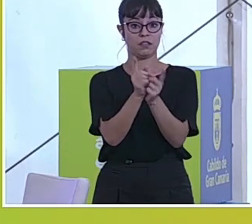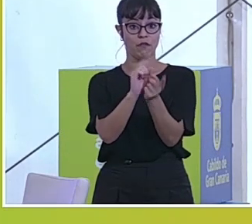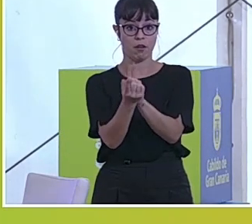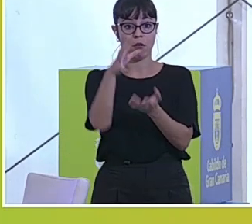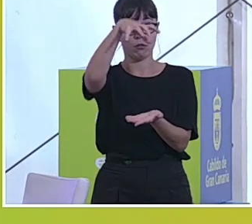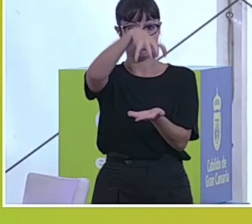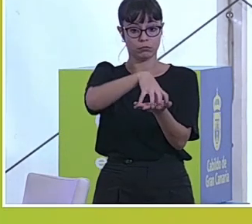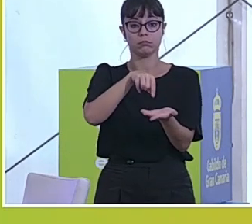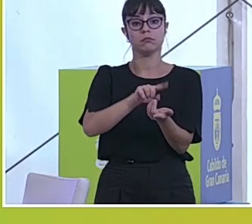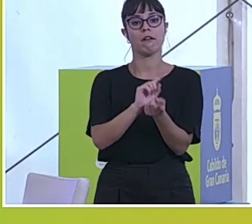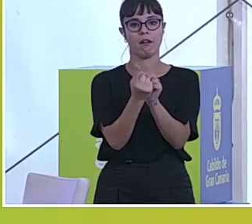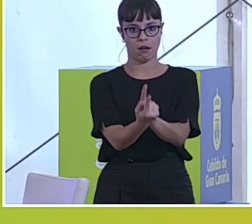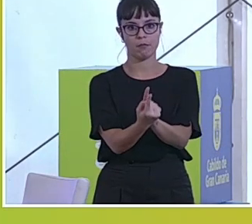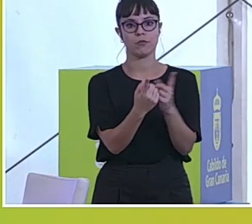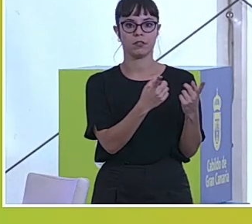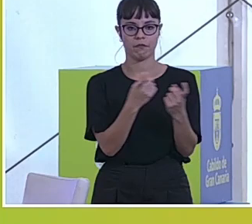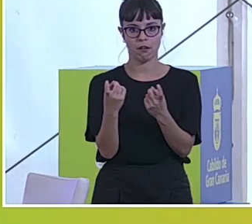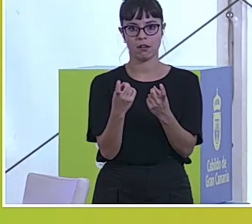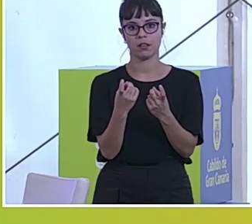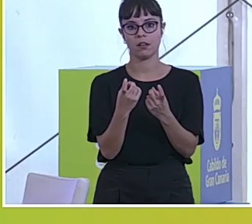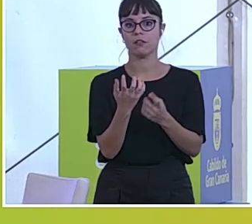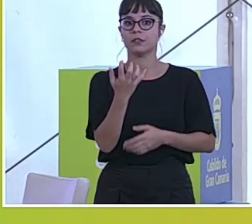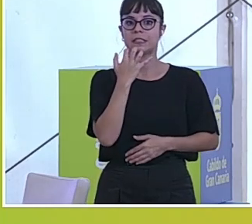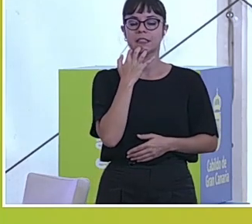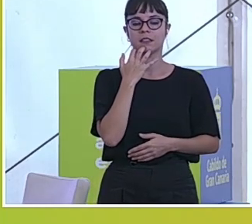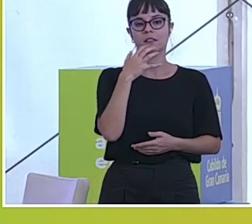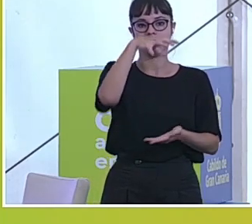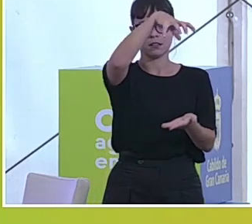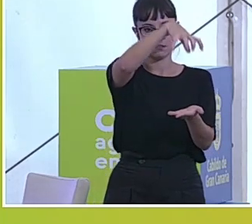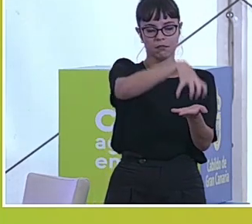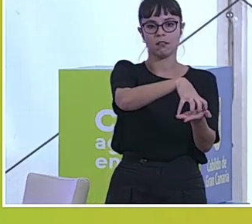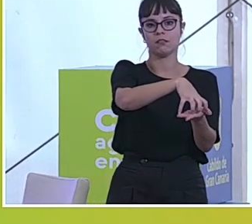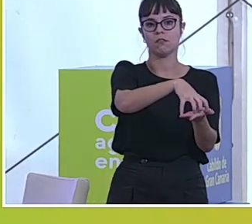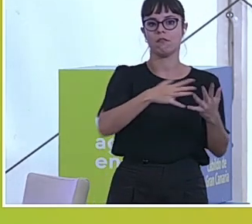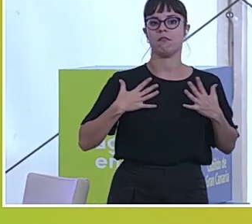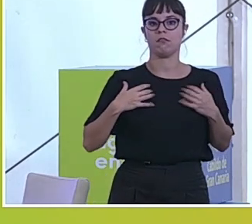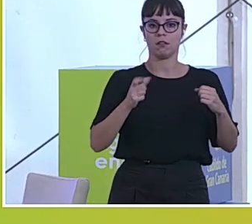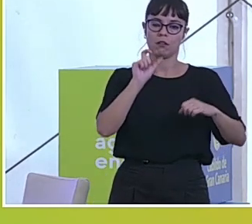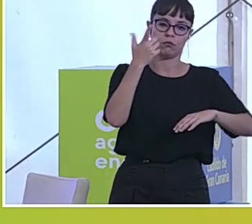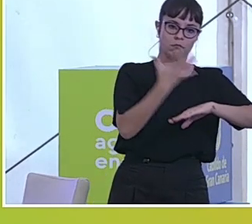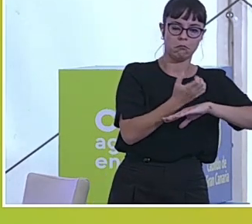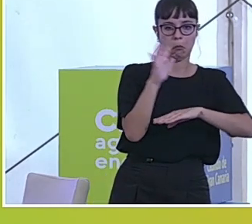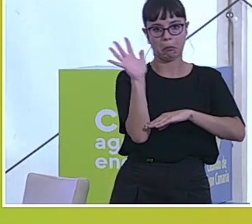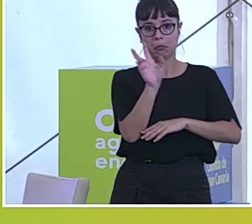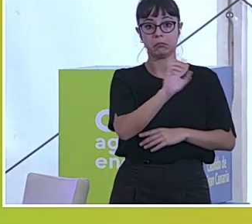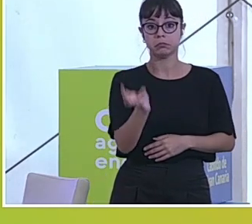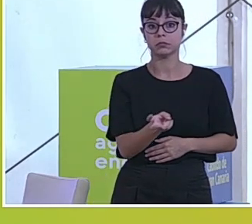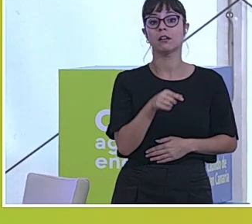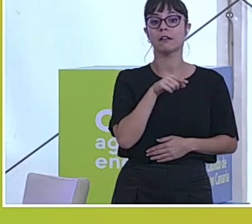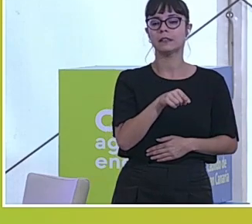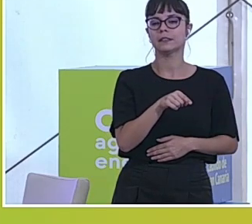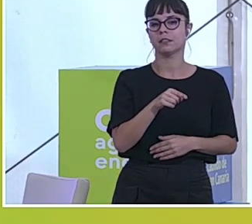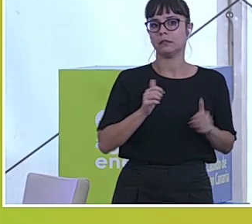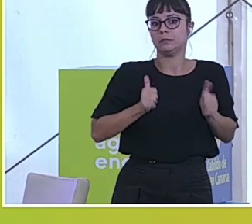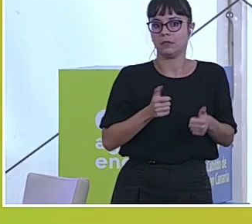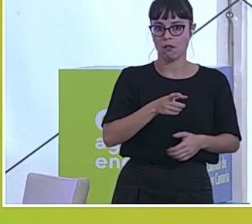incluso cuando energizas las instalaciones, cómo puedes arrancar esas instalaciones, porque si no, pues directamente no arrancan, ¿vale?